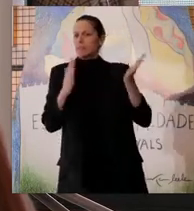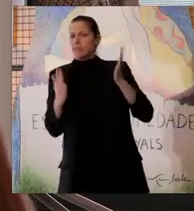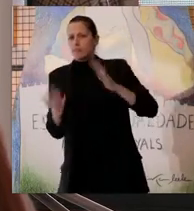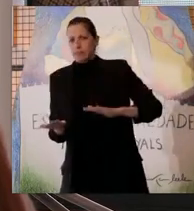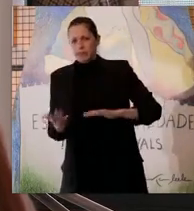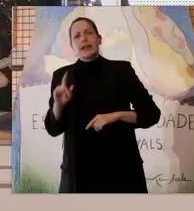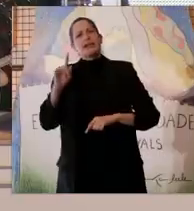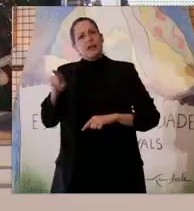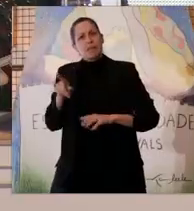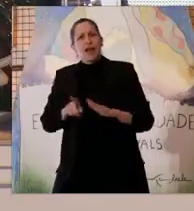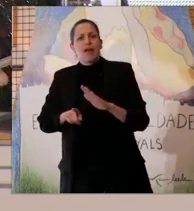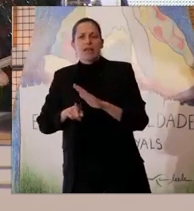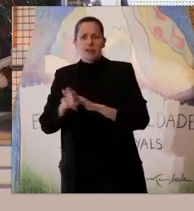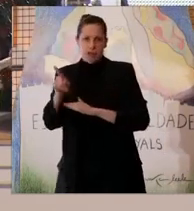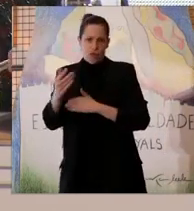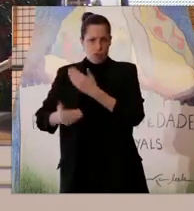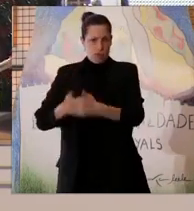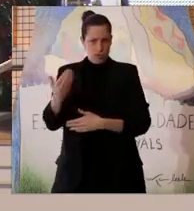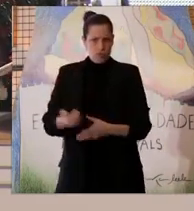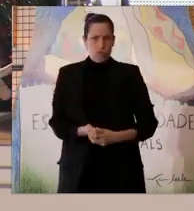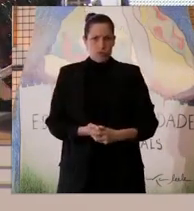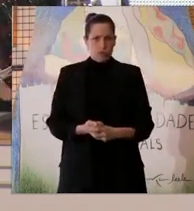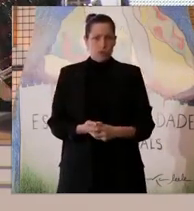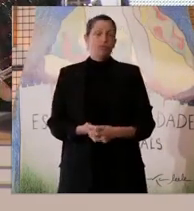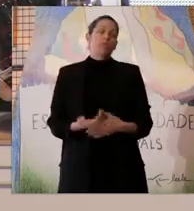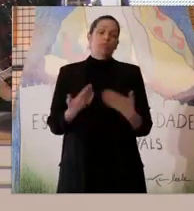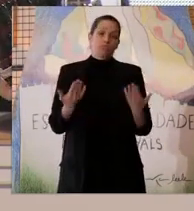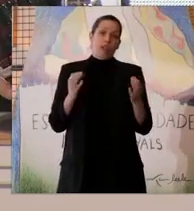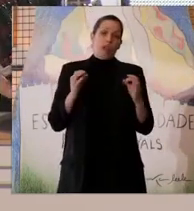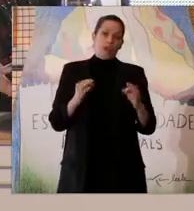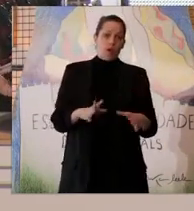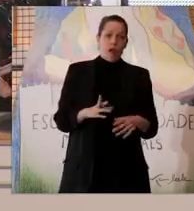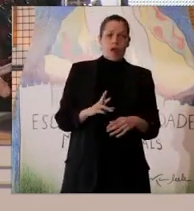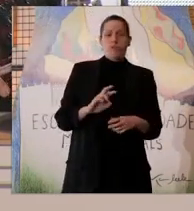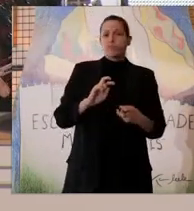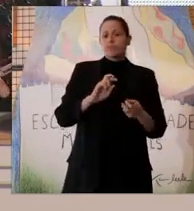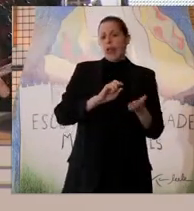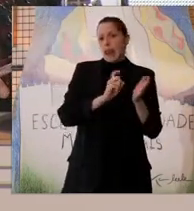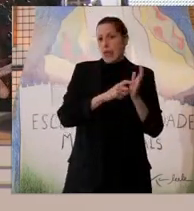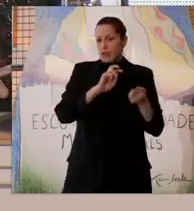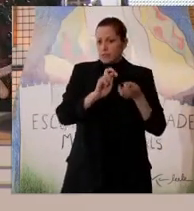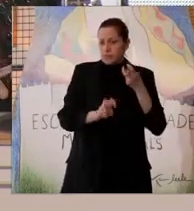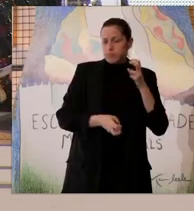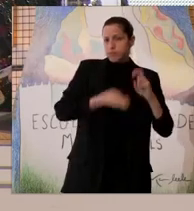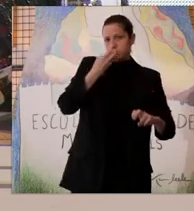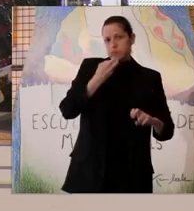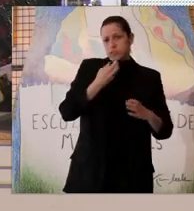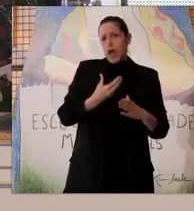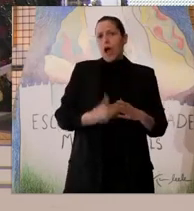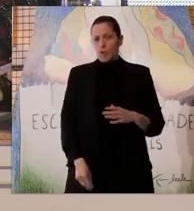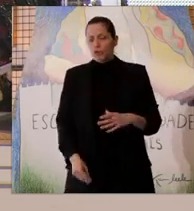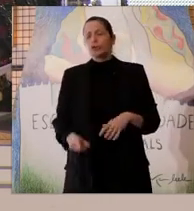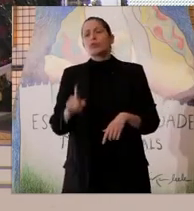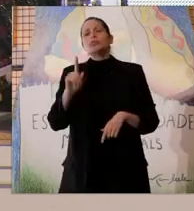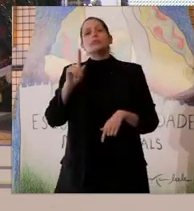desarrollada y al igual que va a pasar con la reforma del aborto y cómo se quiere llevar todo al ámbito público hay que hacer